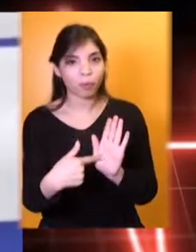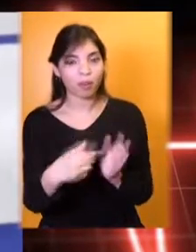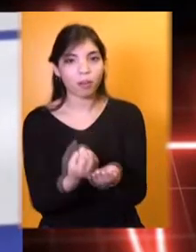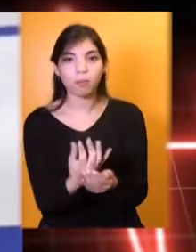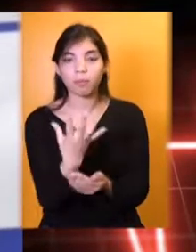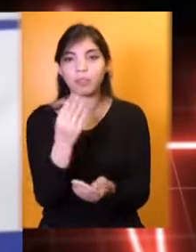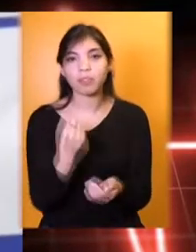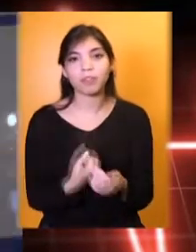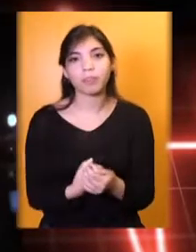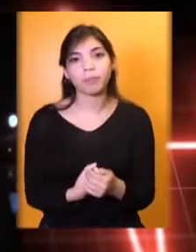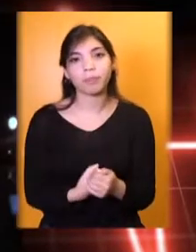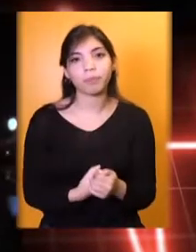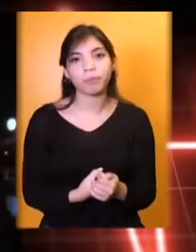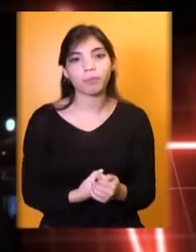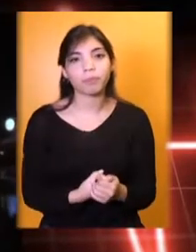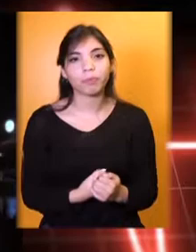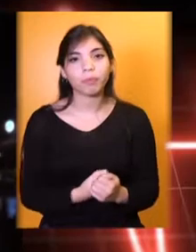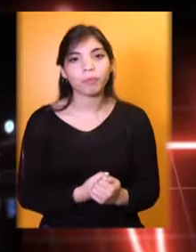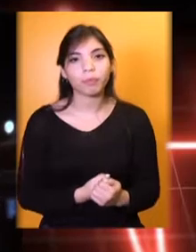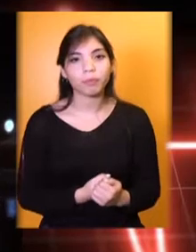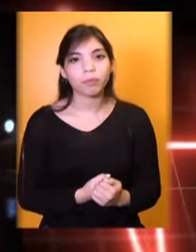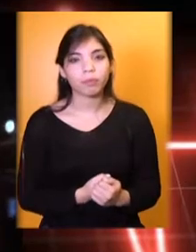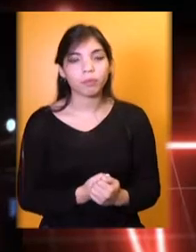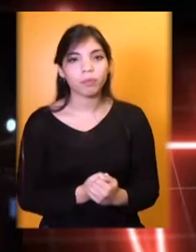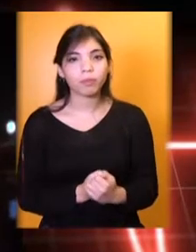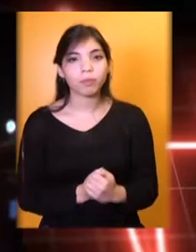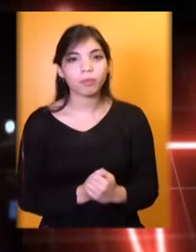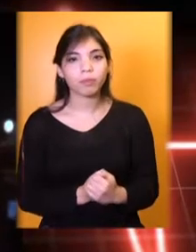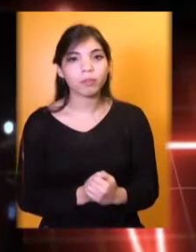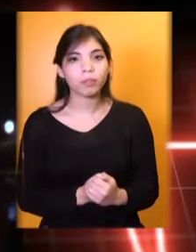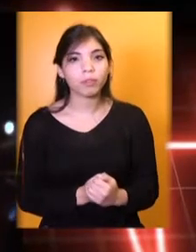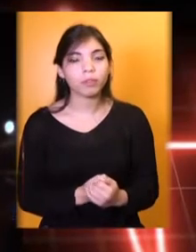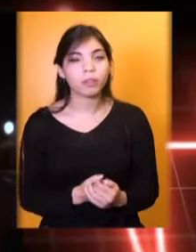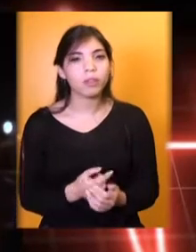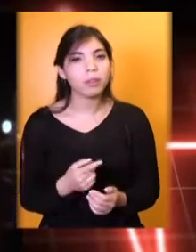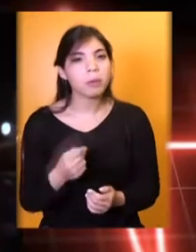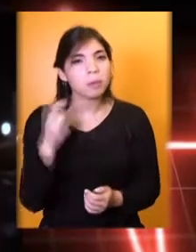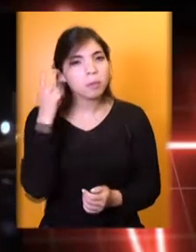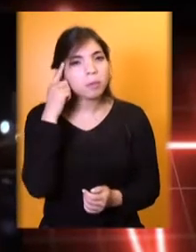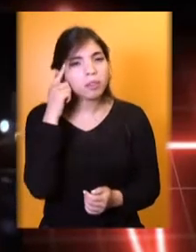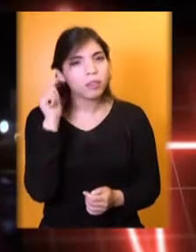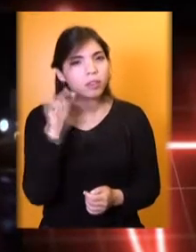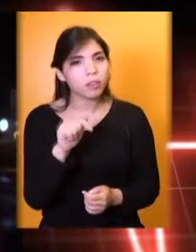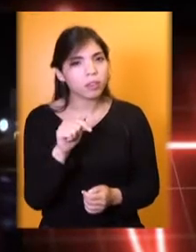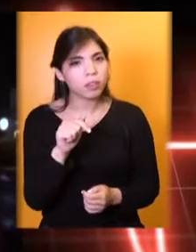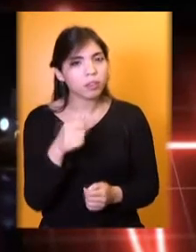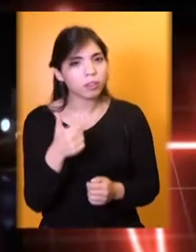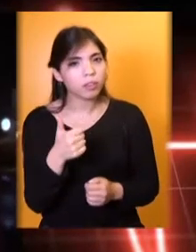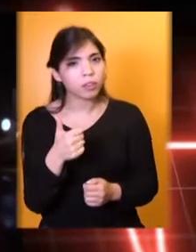era, alcalde? ¿Cuánto costó esta? ¿Cuándo comenzaron las obras? ¿Se esperaba que en febrero se entregara?